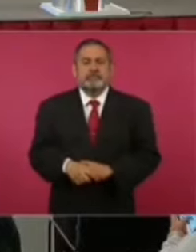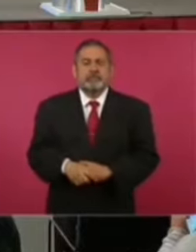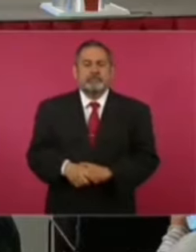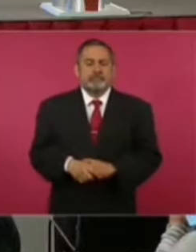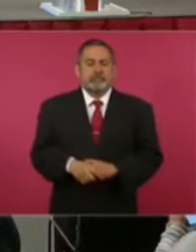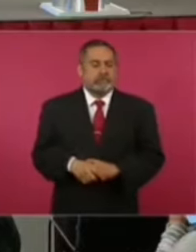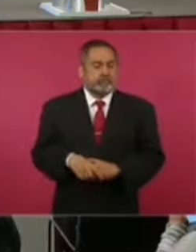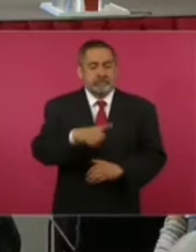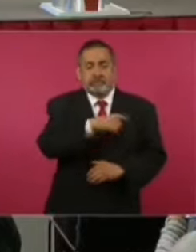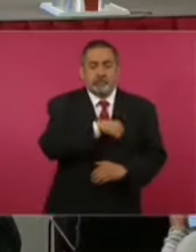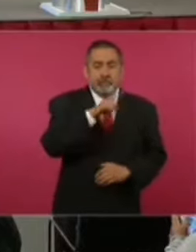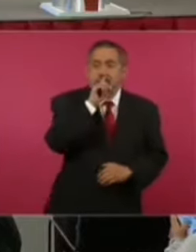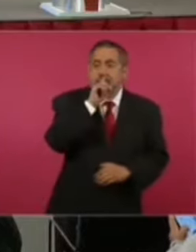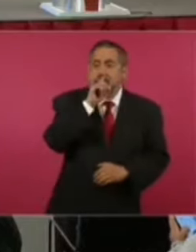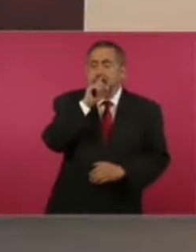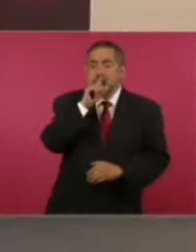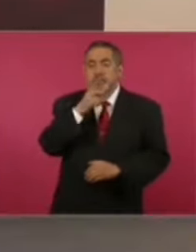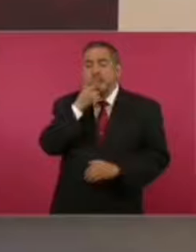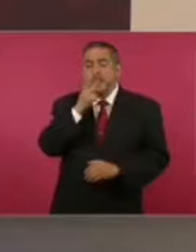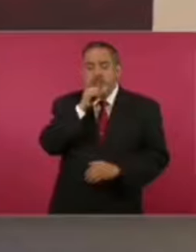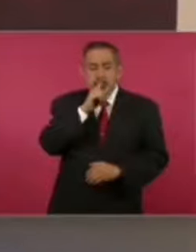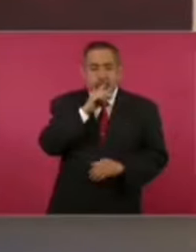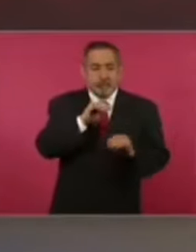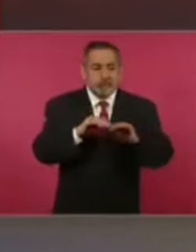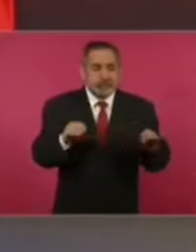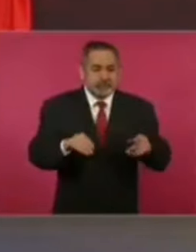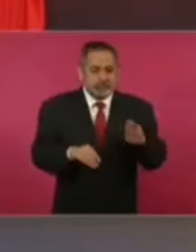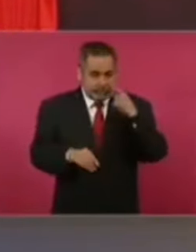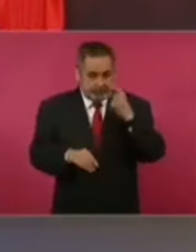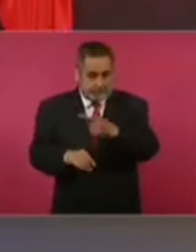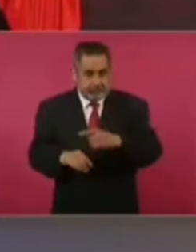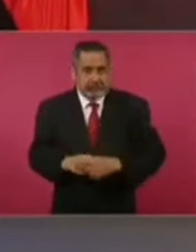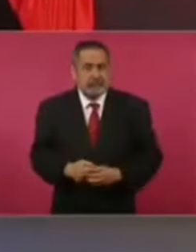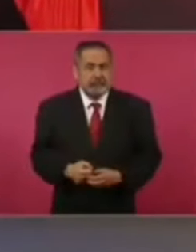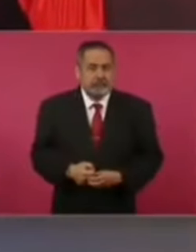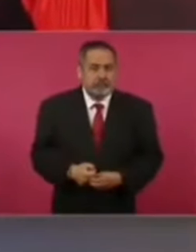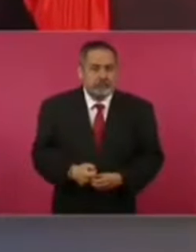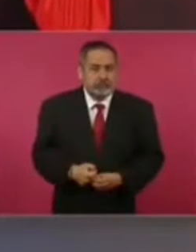Pero no dicen nada de esto,